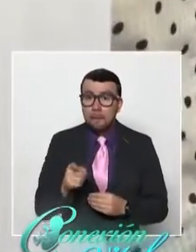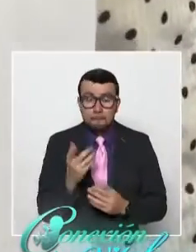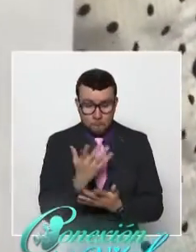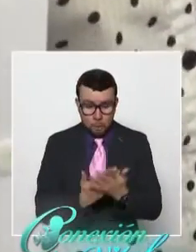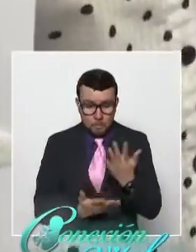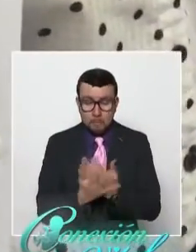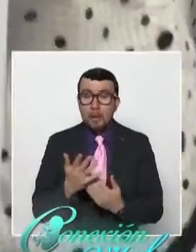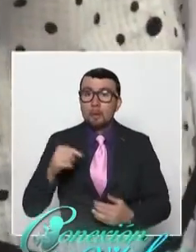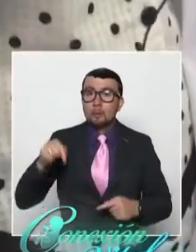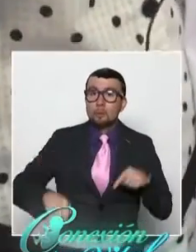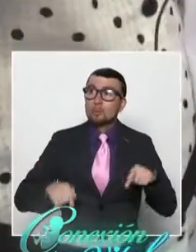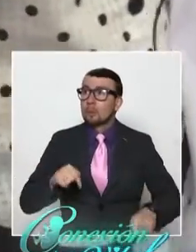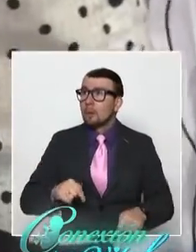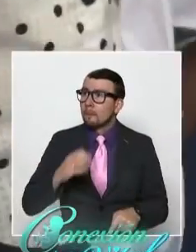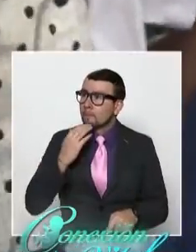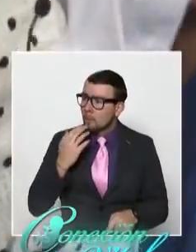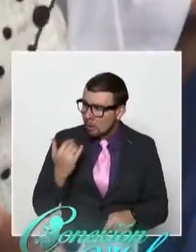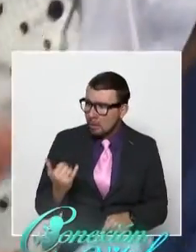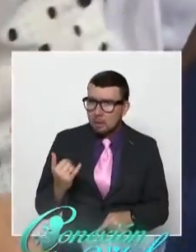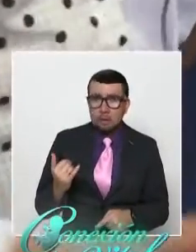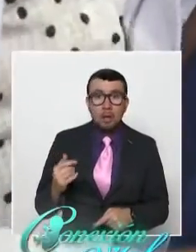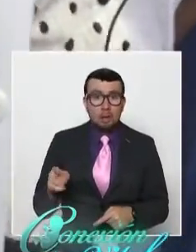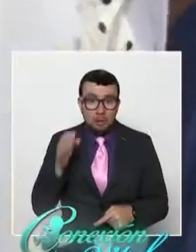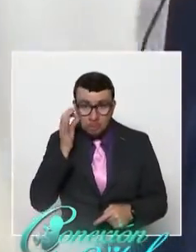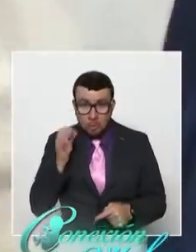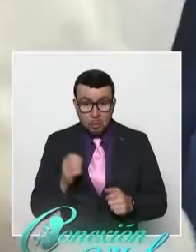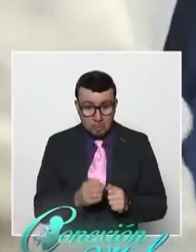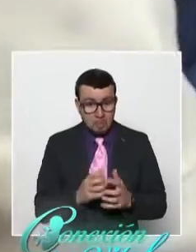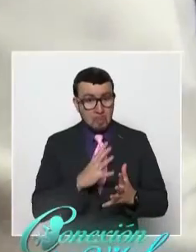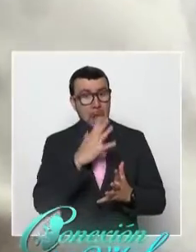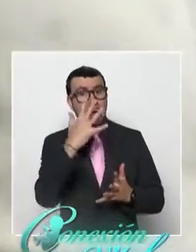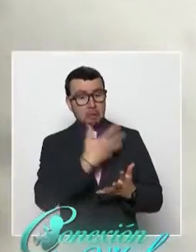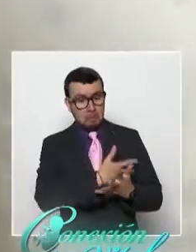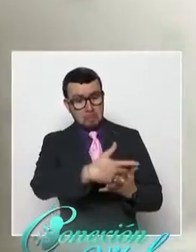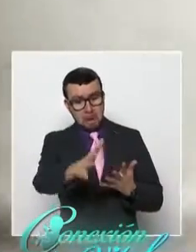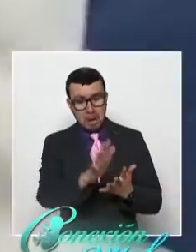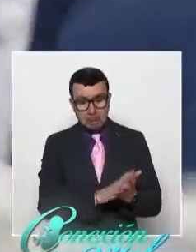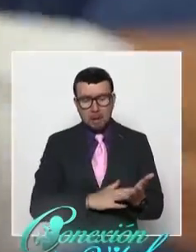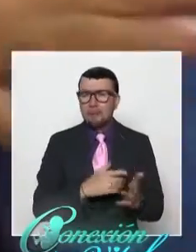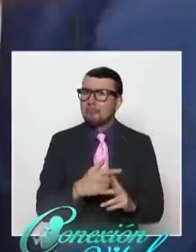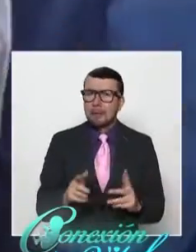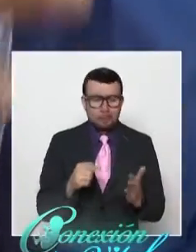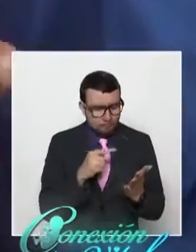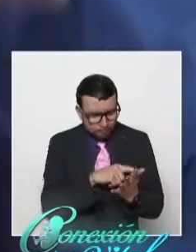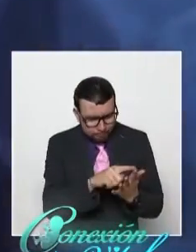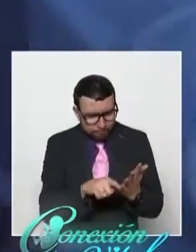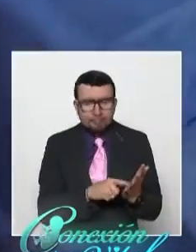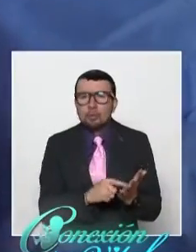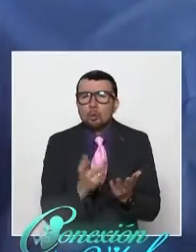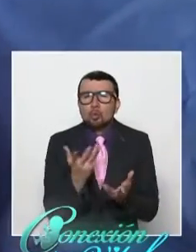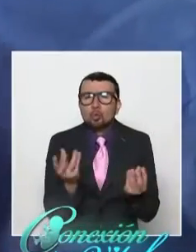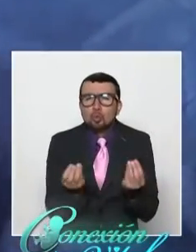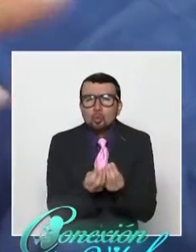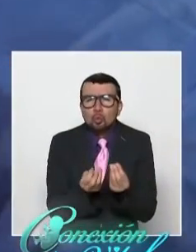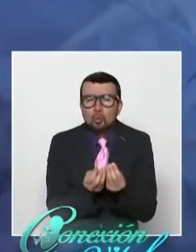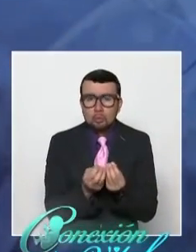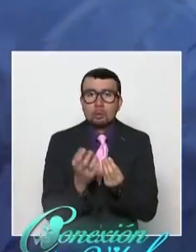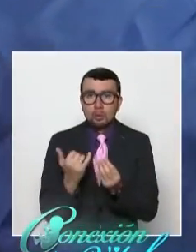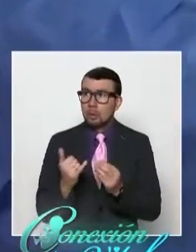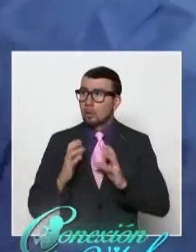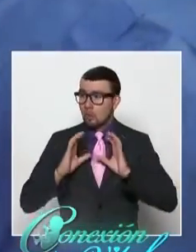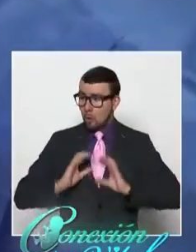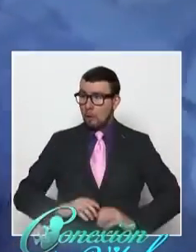espera para la talla del paciente, unas manos y unos pies más grandes. Son unos pies y unas manos más bien pequeños con relación a